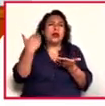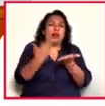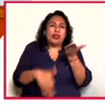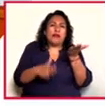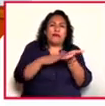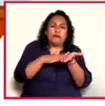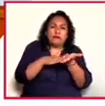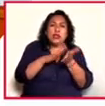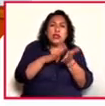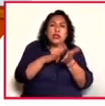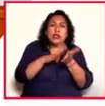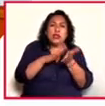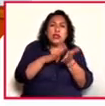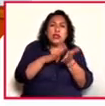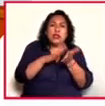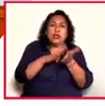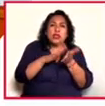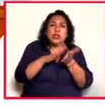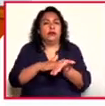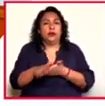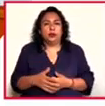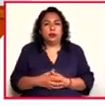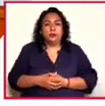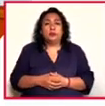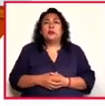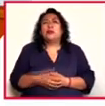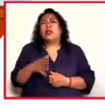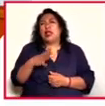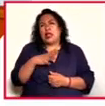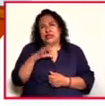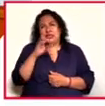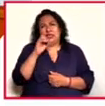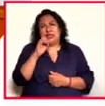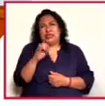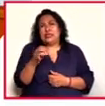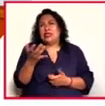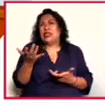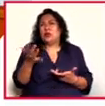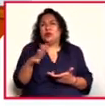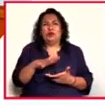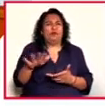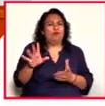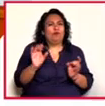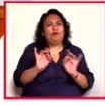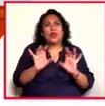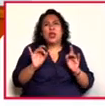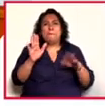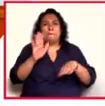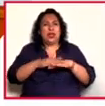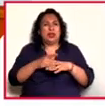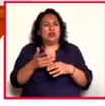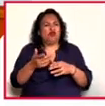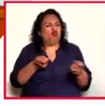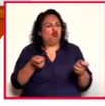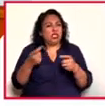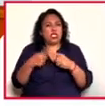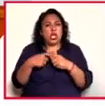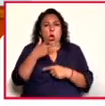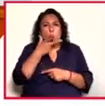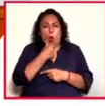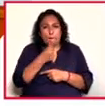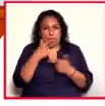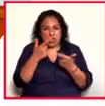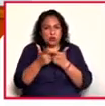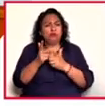Mujeres que intenta enfrentarse a un medio hostil, a un medio que está dominado por bandas de hombres y que ellas piensan que también tienen un lugar